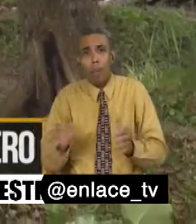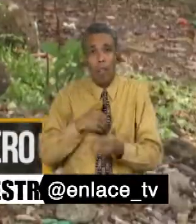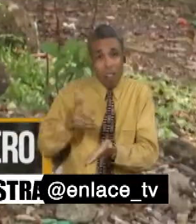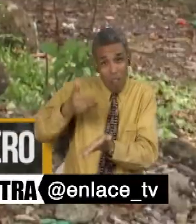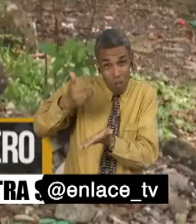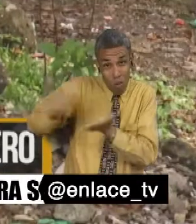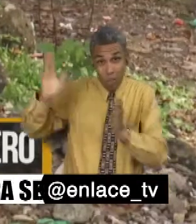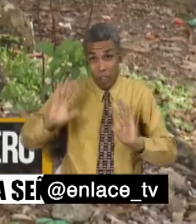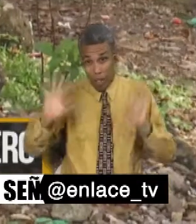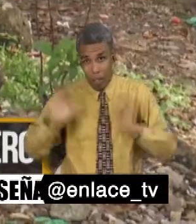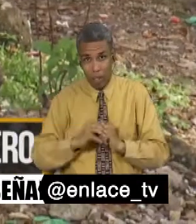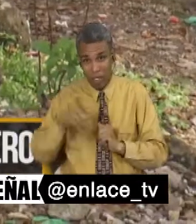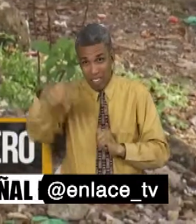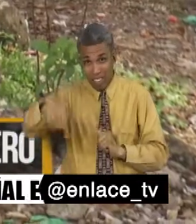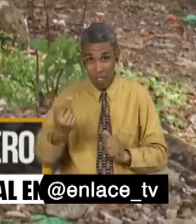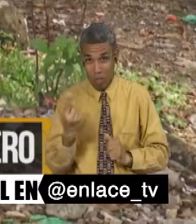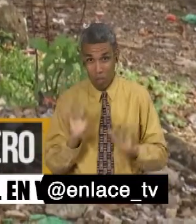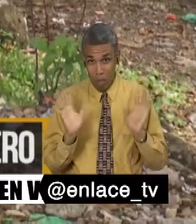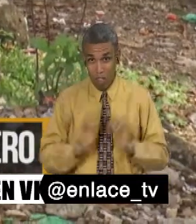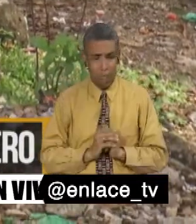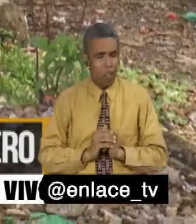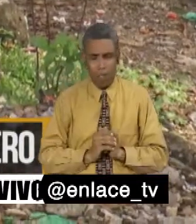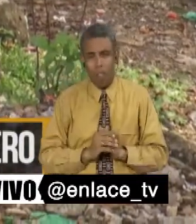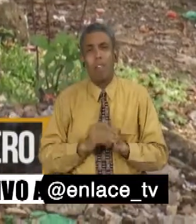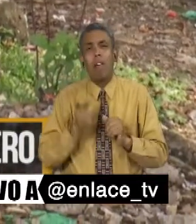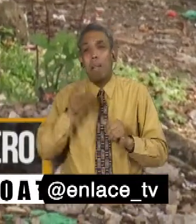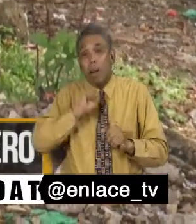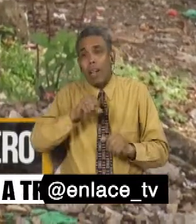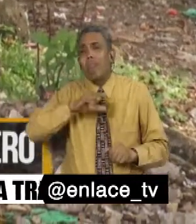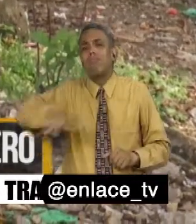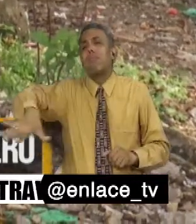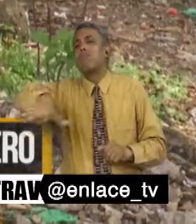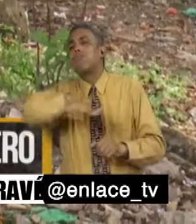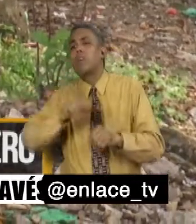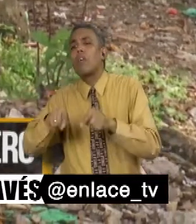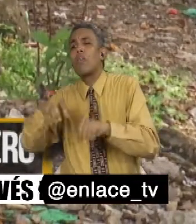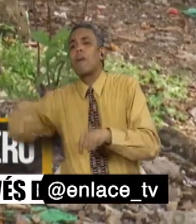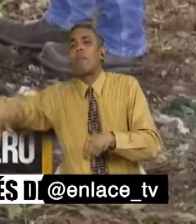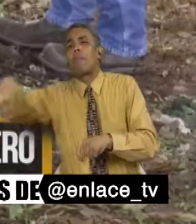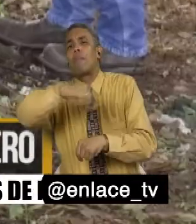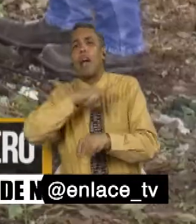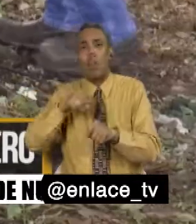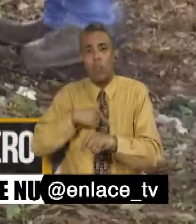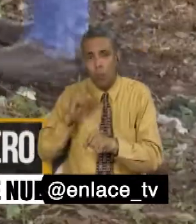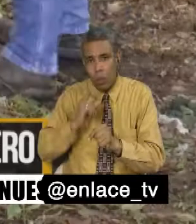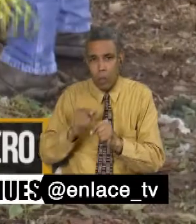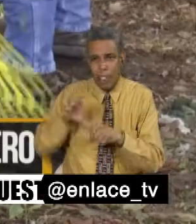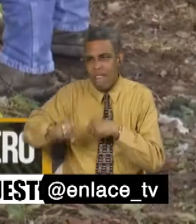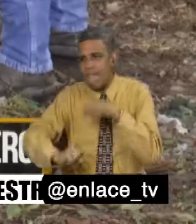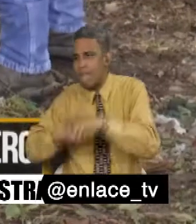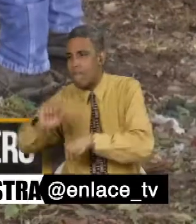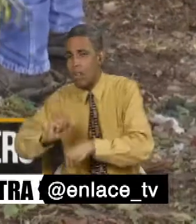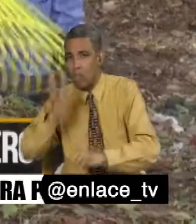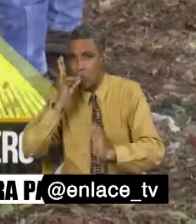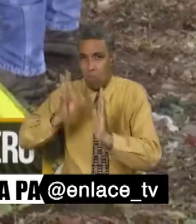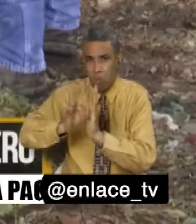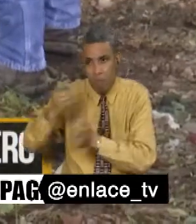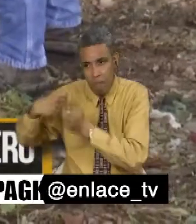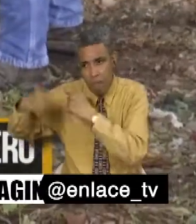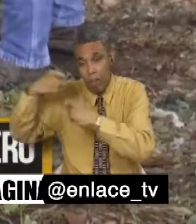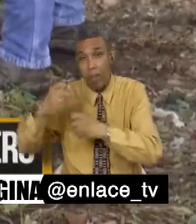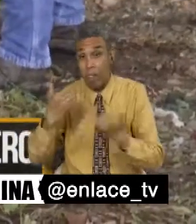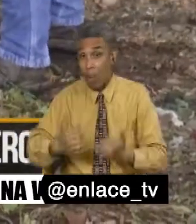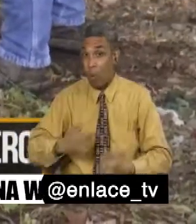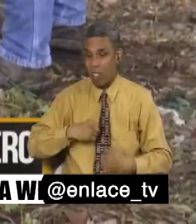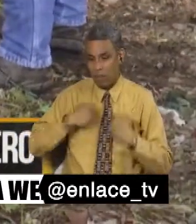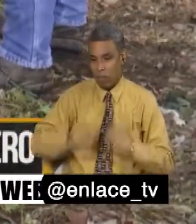otros espacios que son utilizados para el consumo de sustancias por parte de estos habitantes de la calle. La administración municipal ya está recuperando este espacio donde